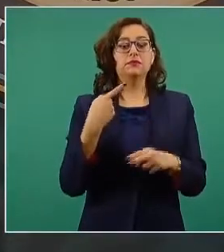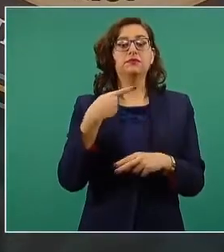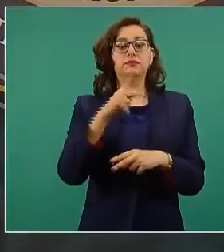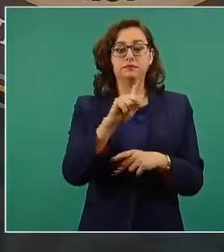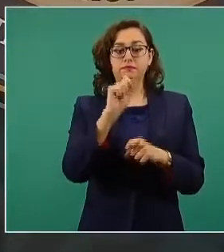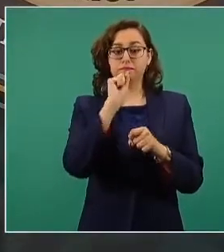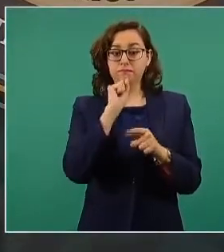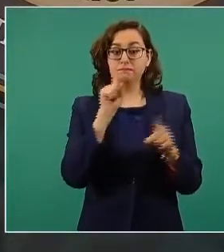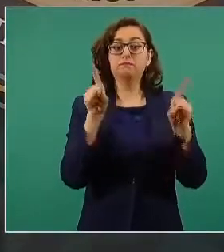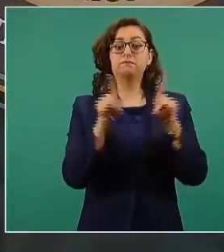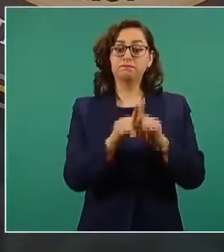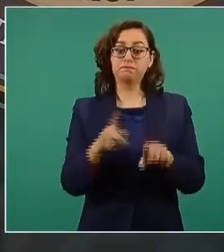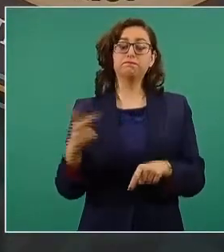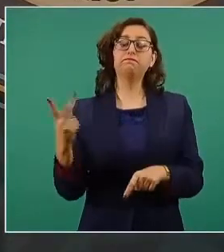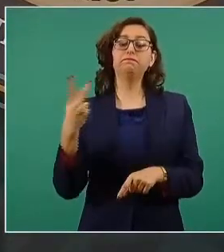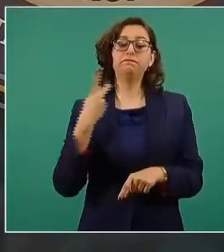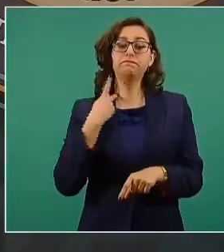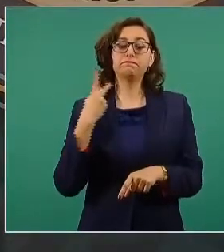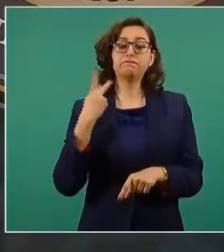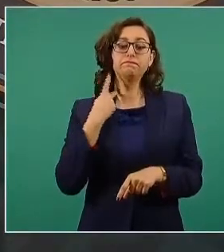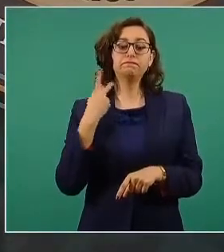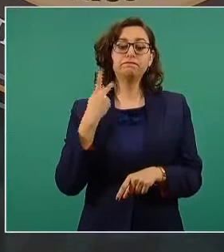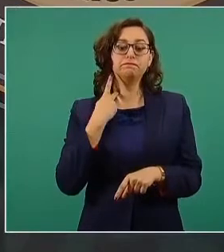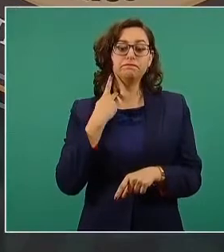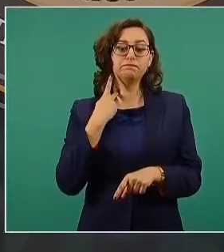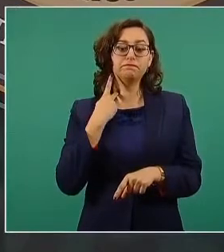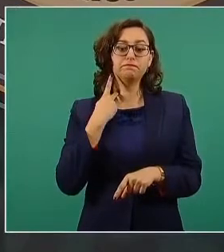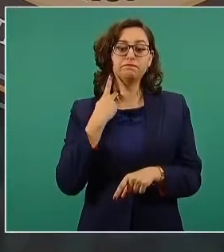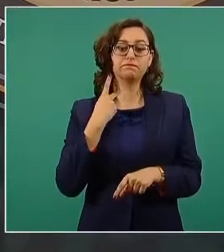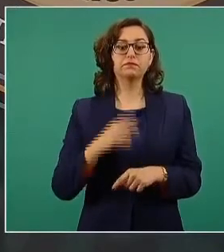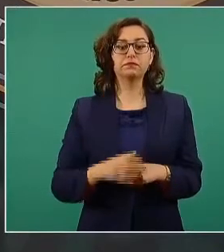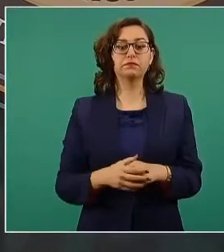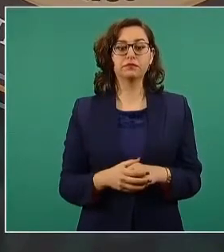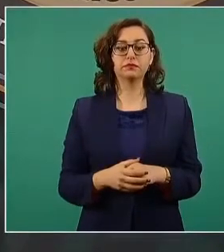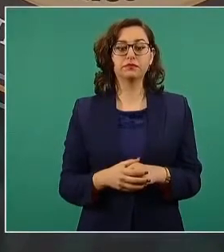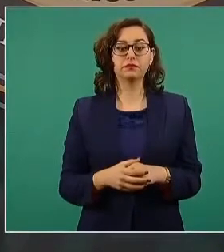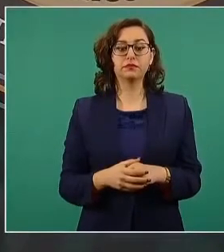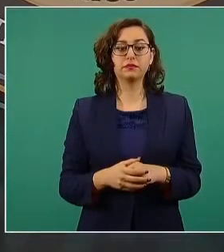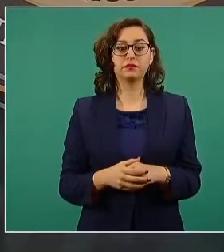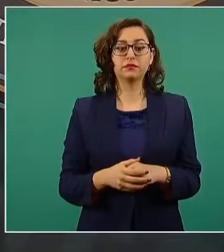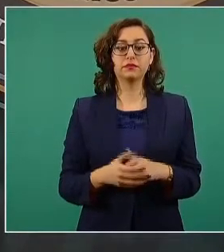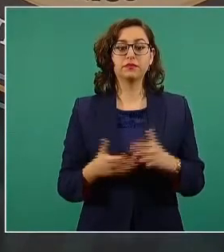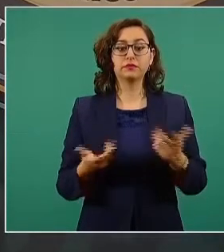del poder político. Sobre aproximadamente